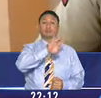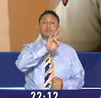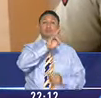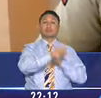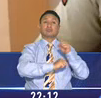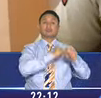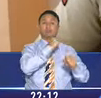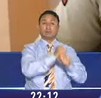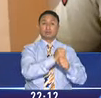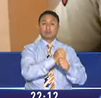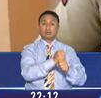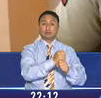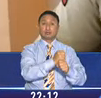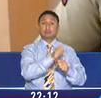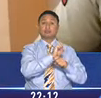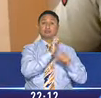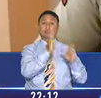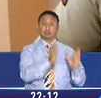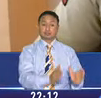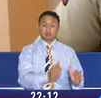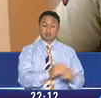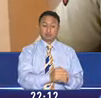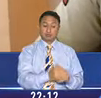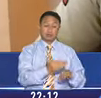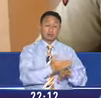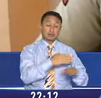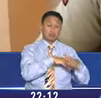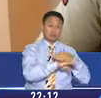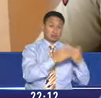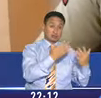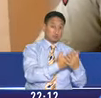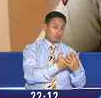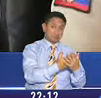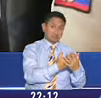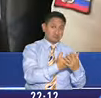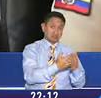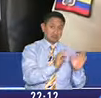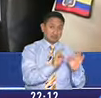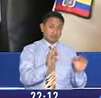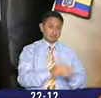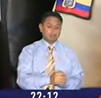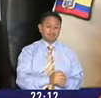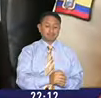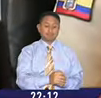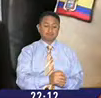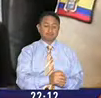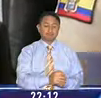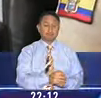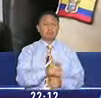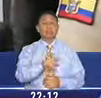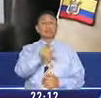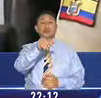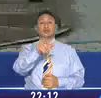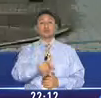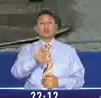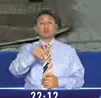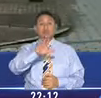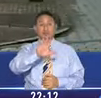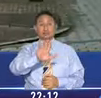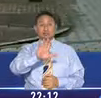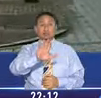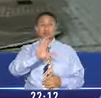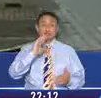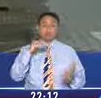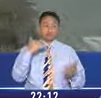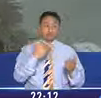edad nacionalidad ecuatoriana no tiene antecedentes penales las personas que fueron Blancos del ataque habrían